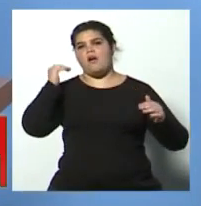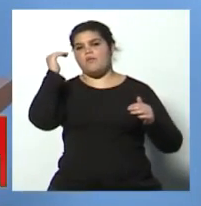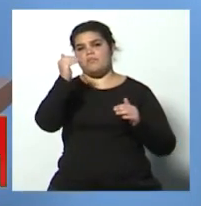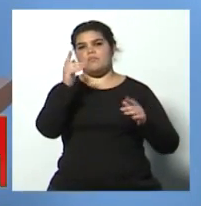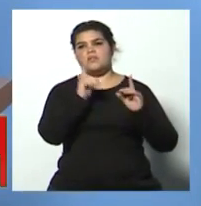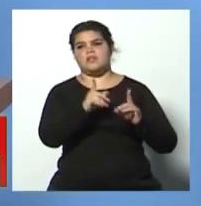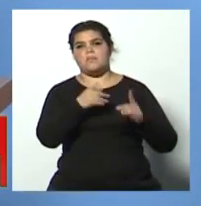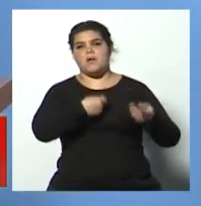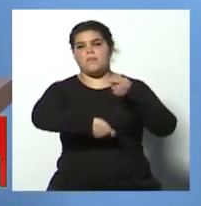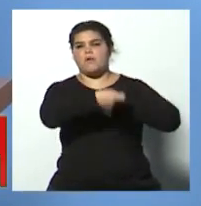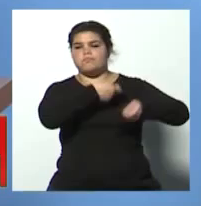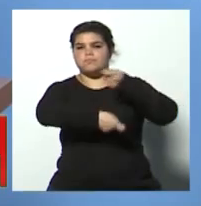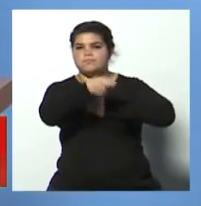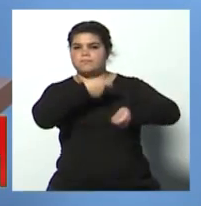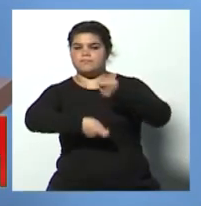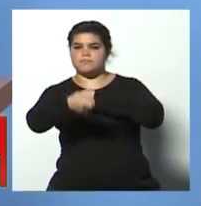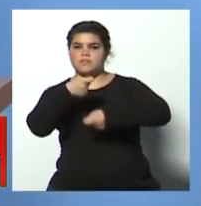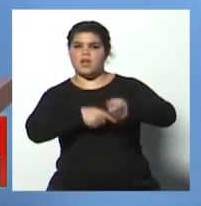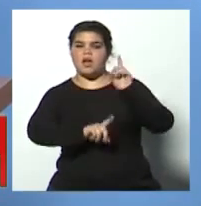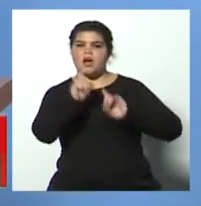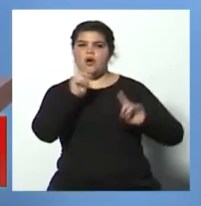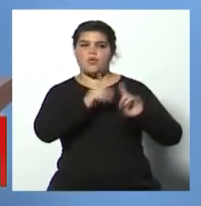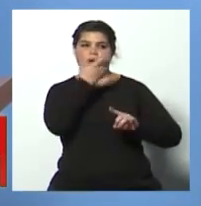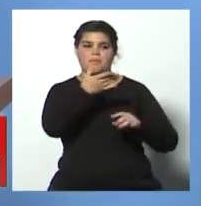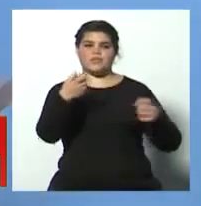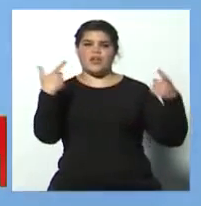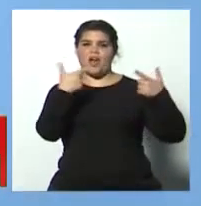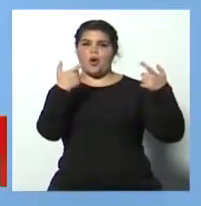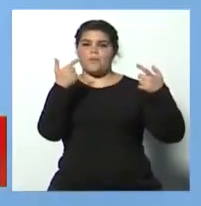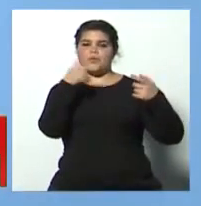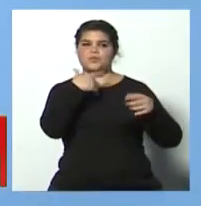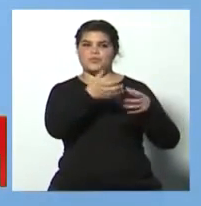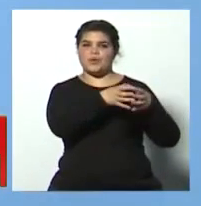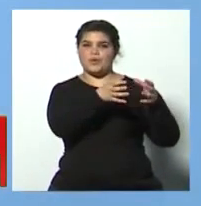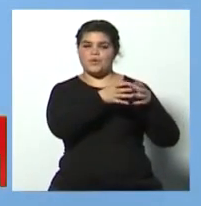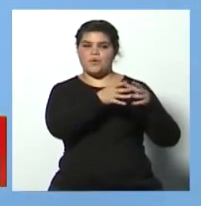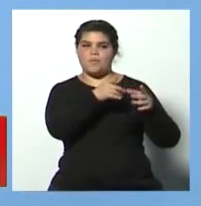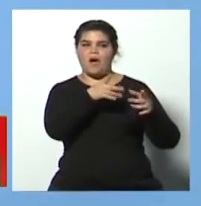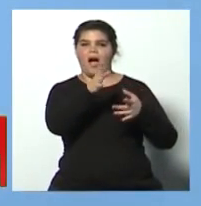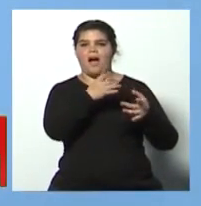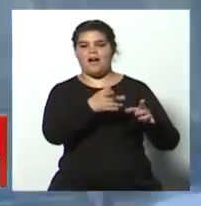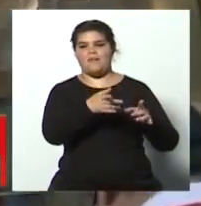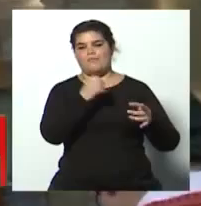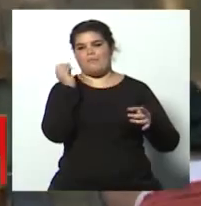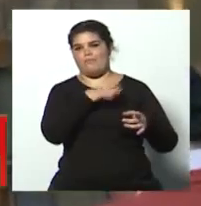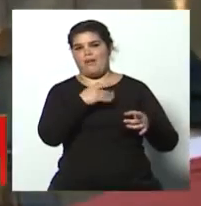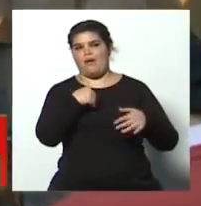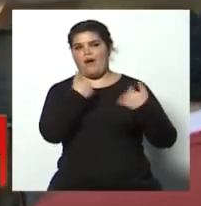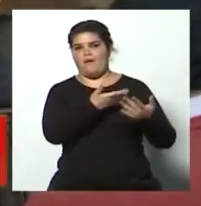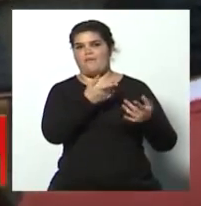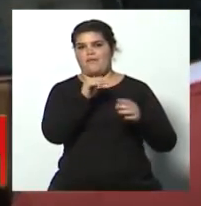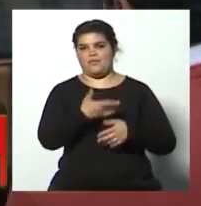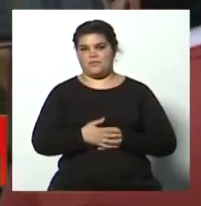mercado convulsionado, y obviamente los personajes de la oposición también sacan provecho político al